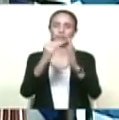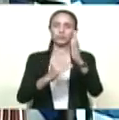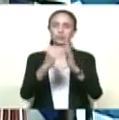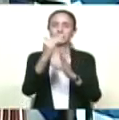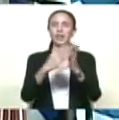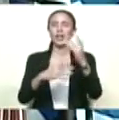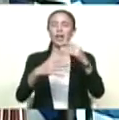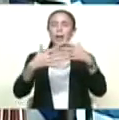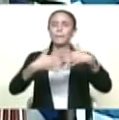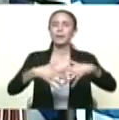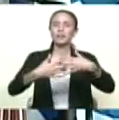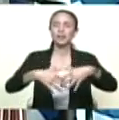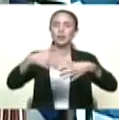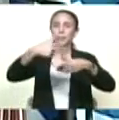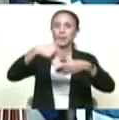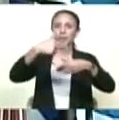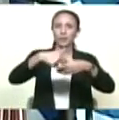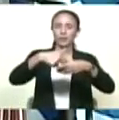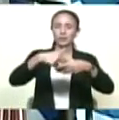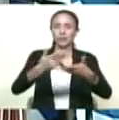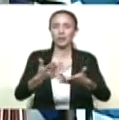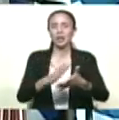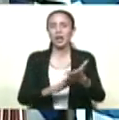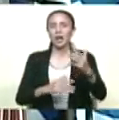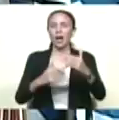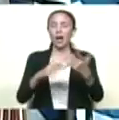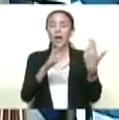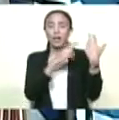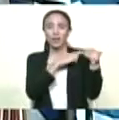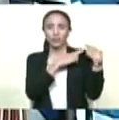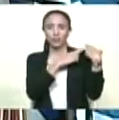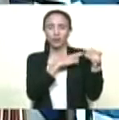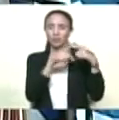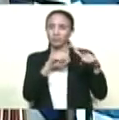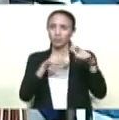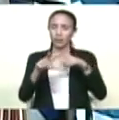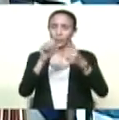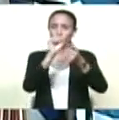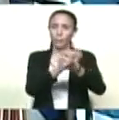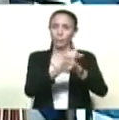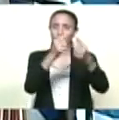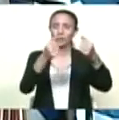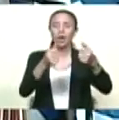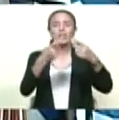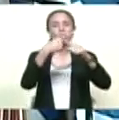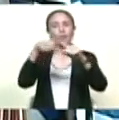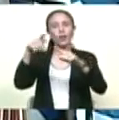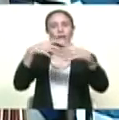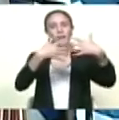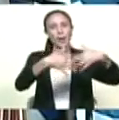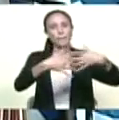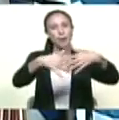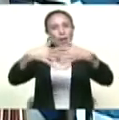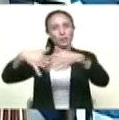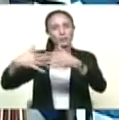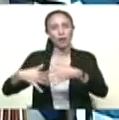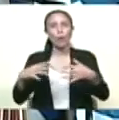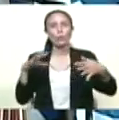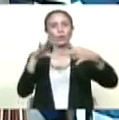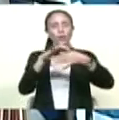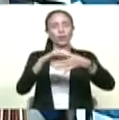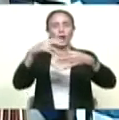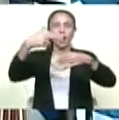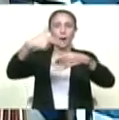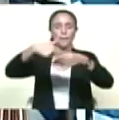oriente fueron detenidos el director ejecutivo de la nación y producción oriente para el rodríguez